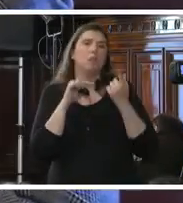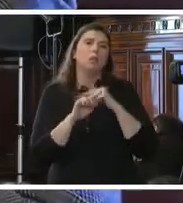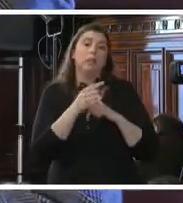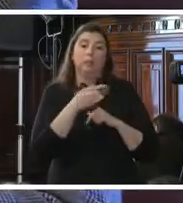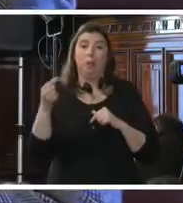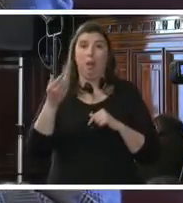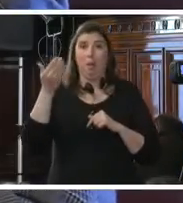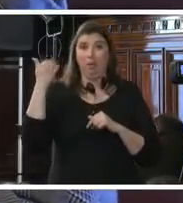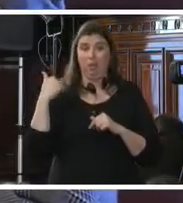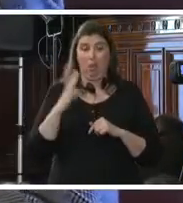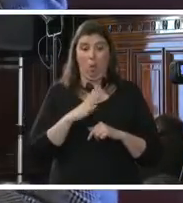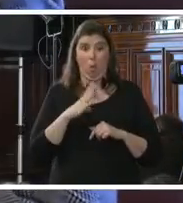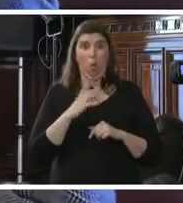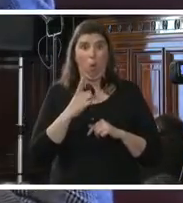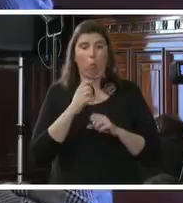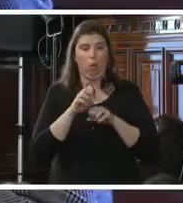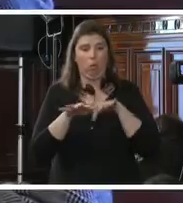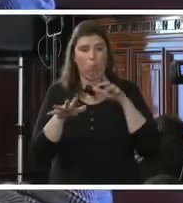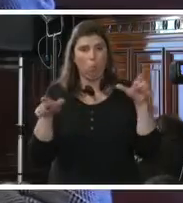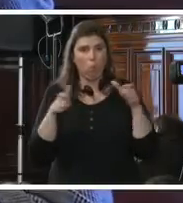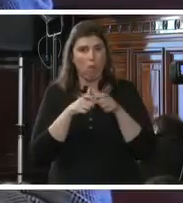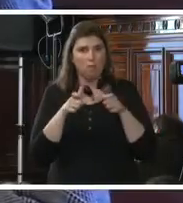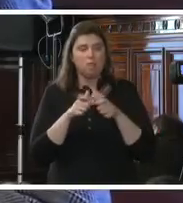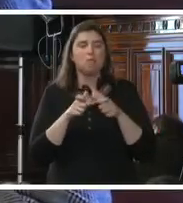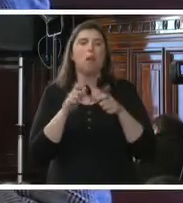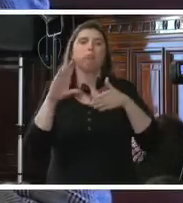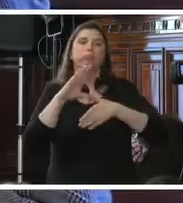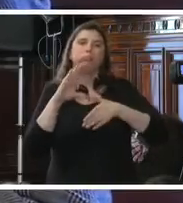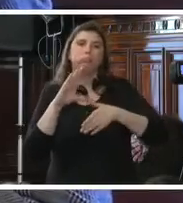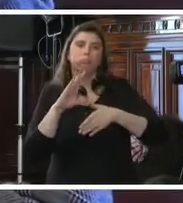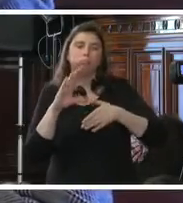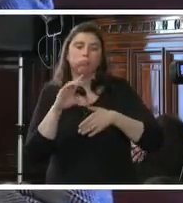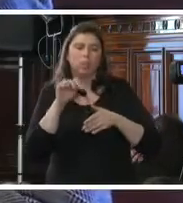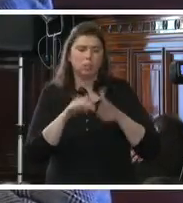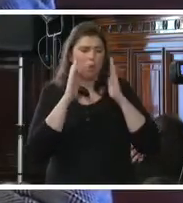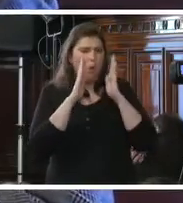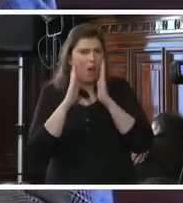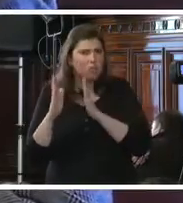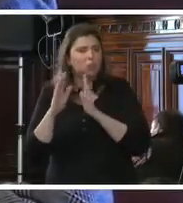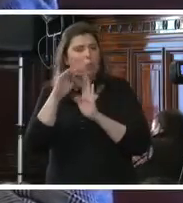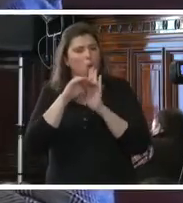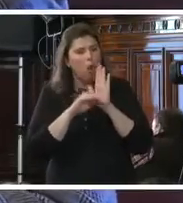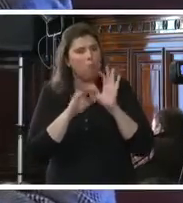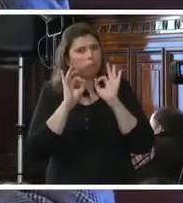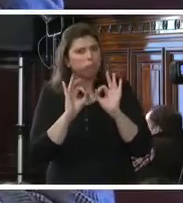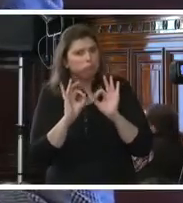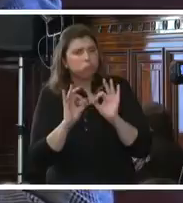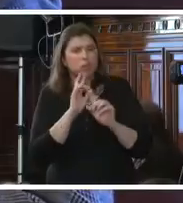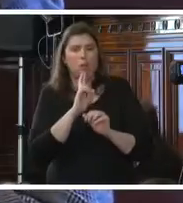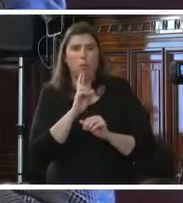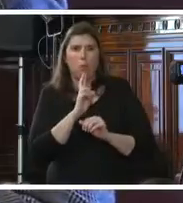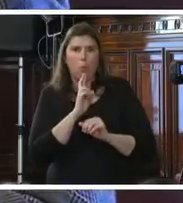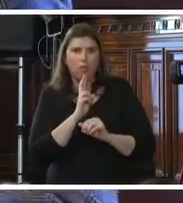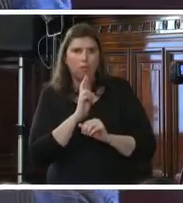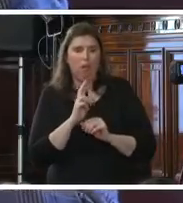semana pasada hubo una audiencia en la Corte Interamericana. Estos casos reflejan problemas estructurales en la respuesta del